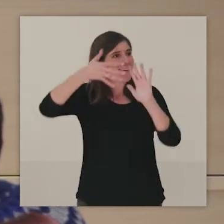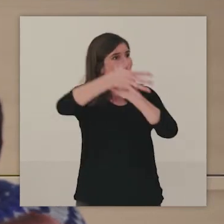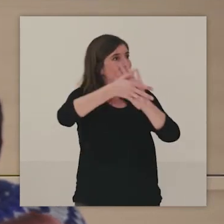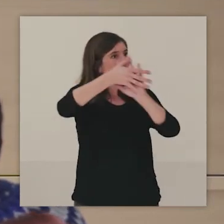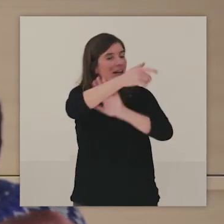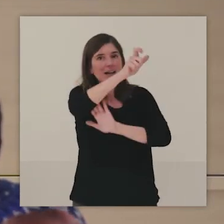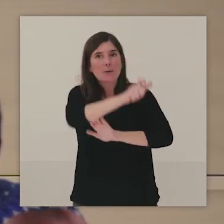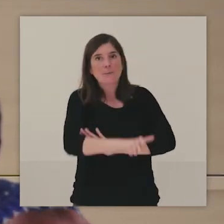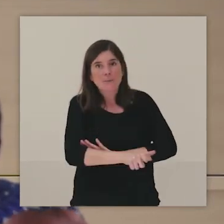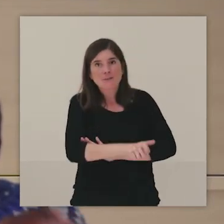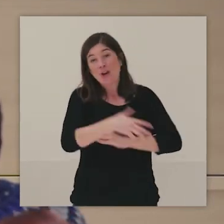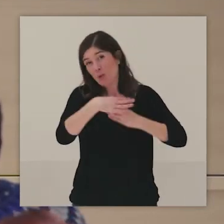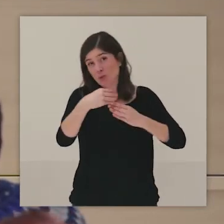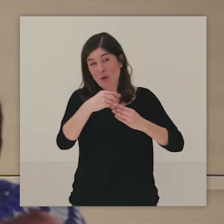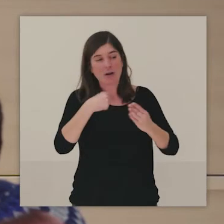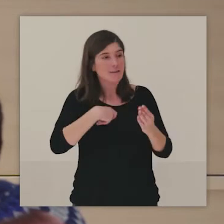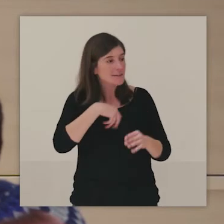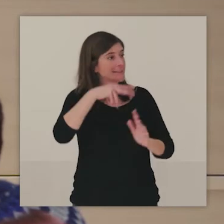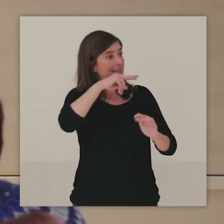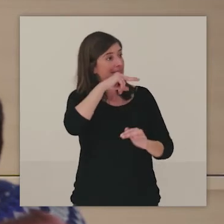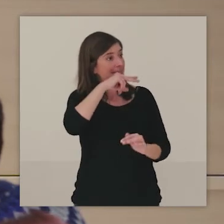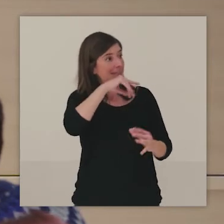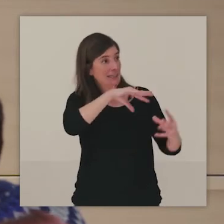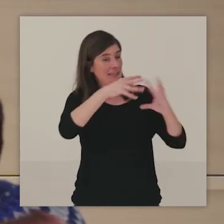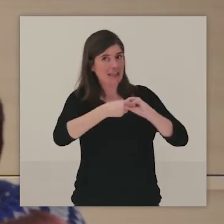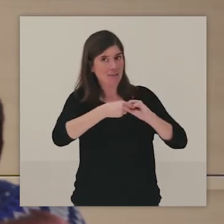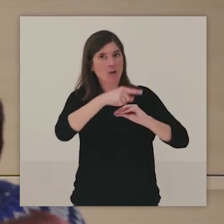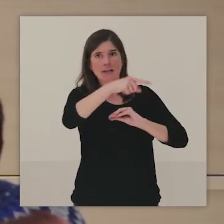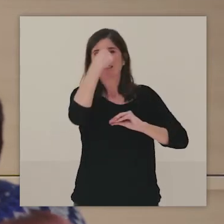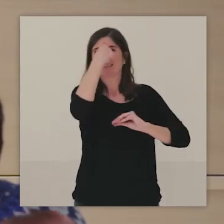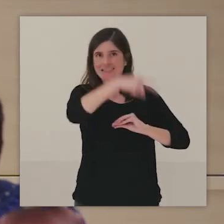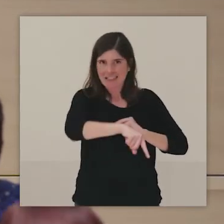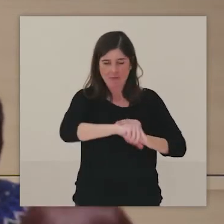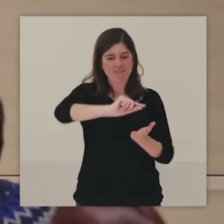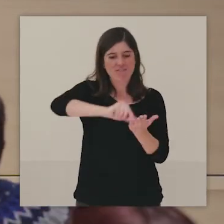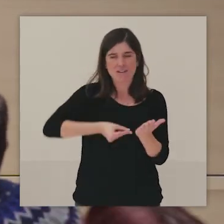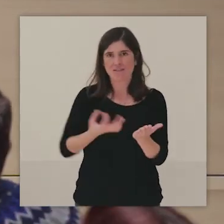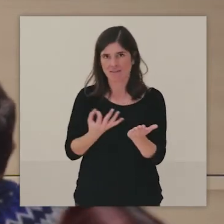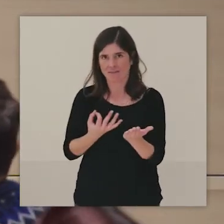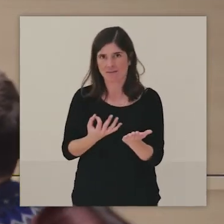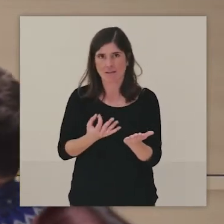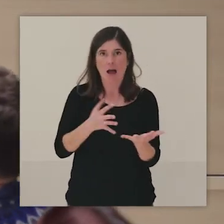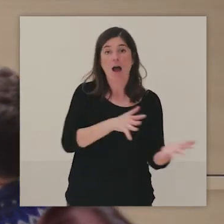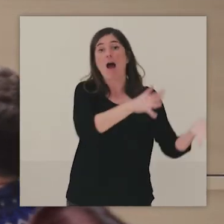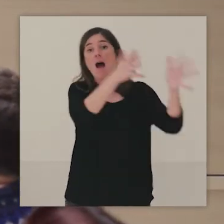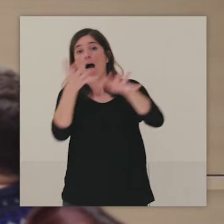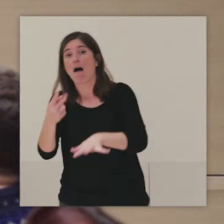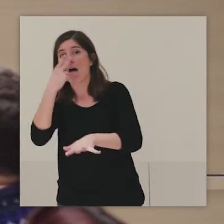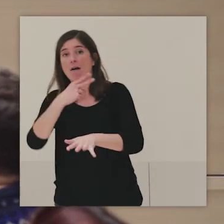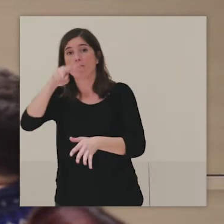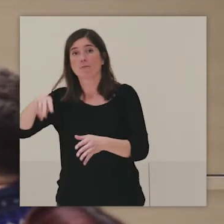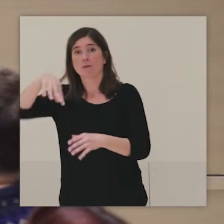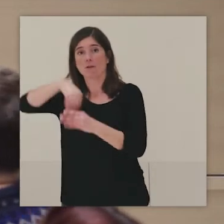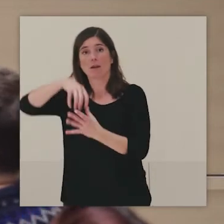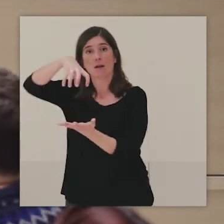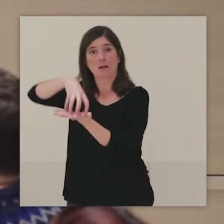para que cuando firme sea consciente de lo que firme. En lectura fácil, en los museos, significaría que yo tengo una versión que en un